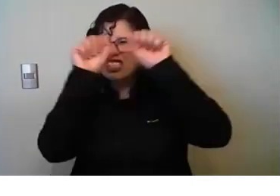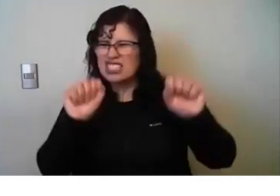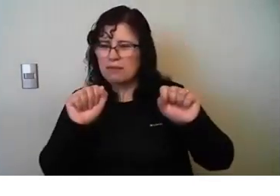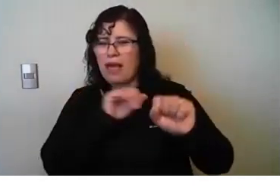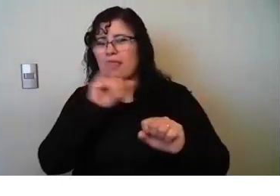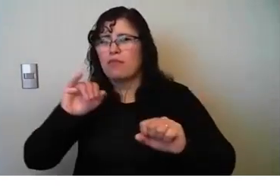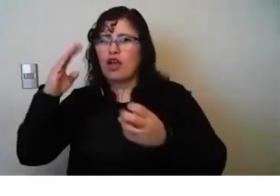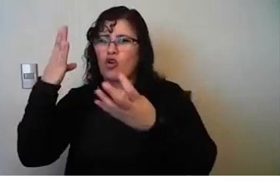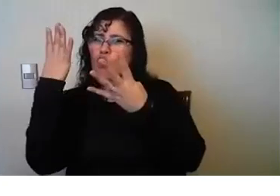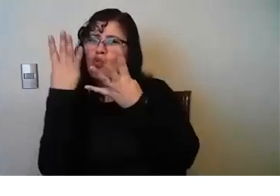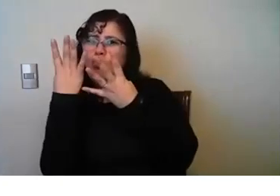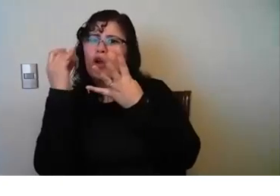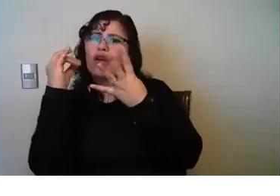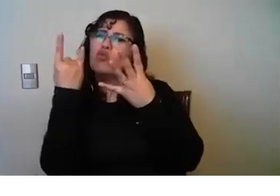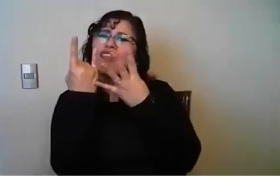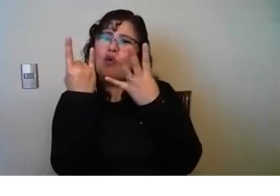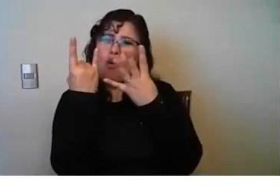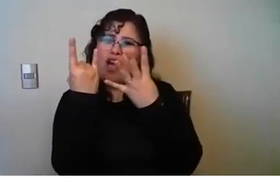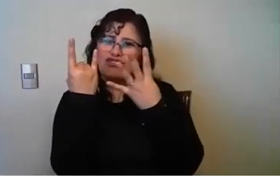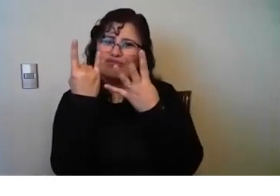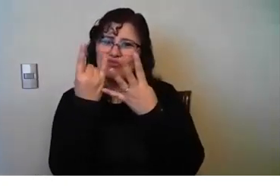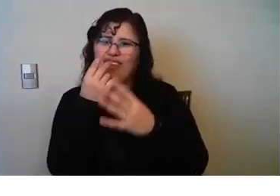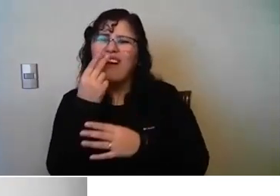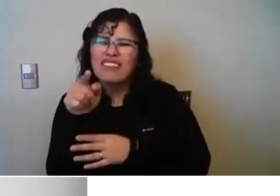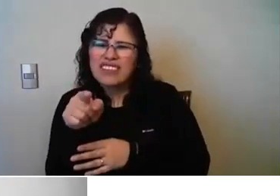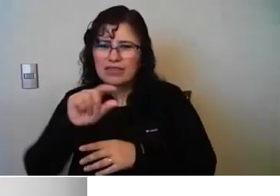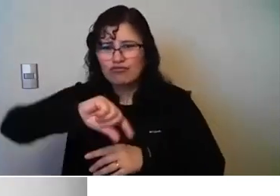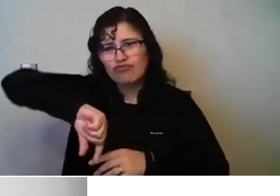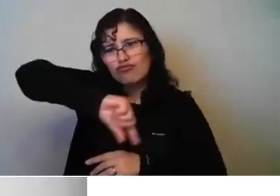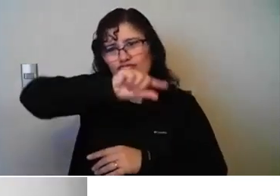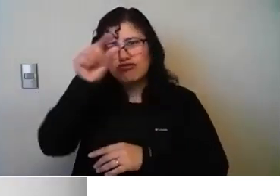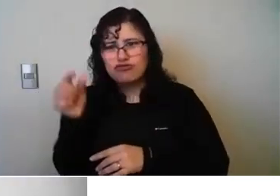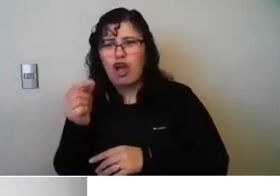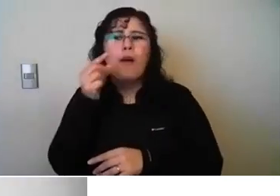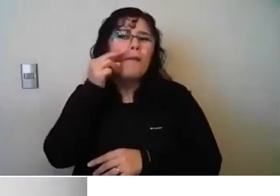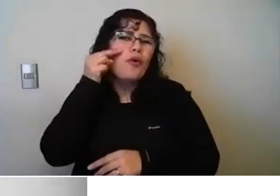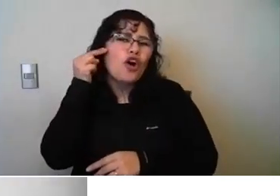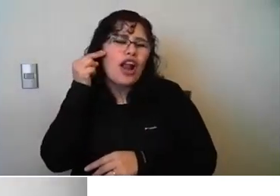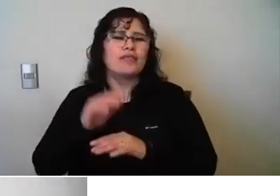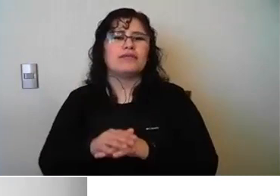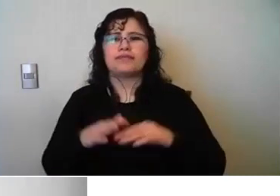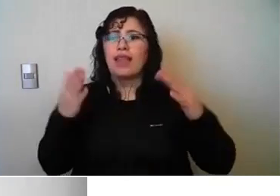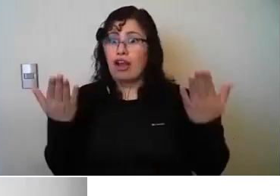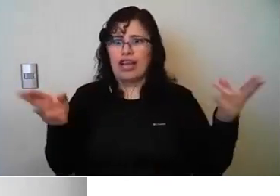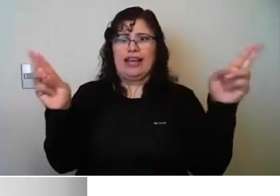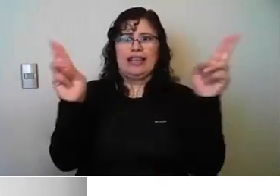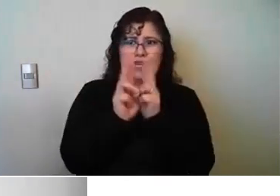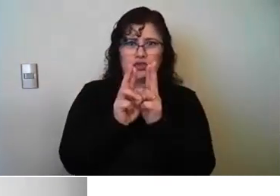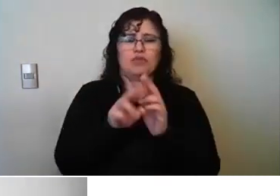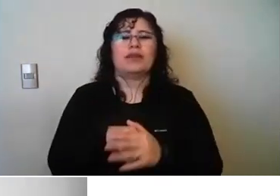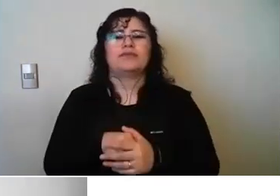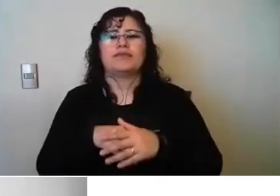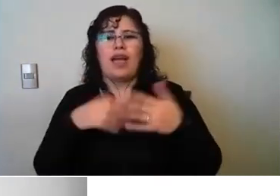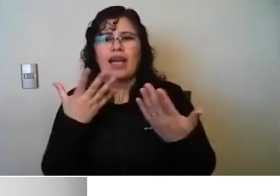4, lo que está marcado acá. En resumen, tenemos áreas unimodales